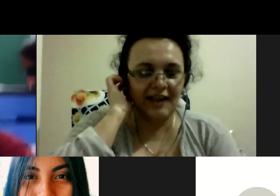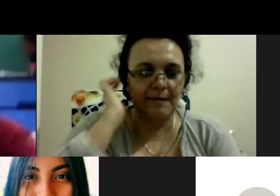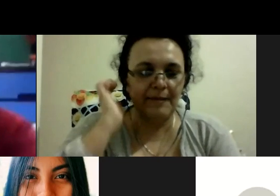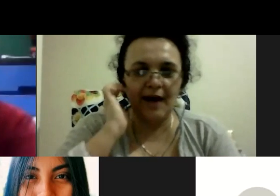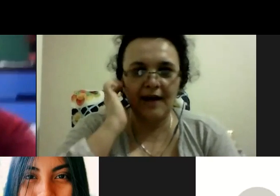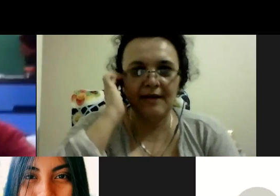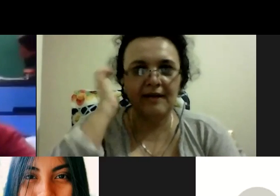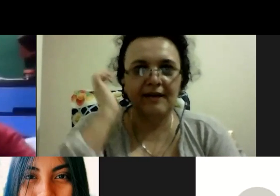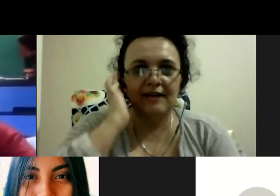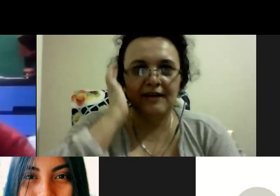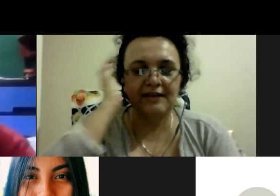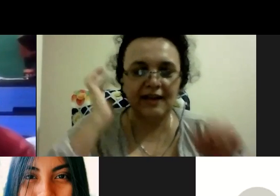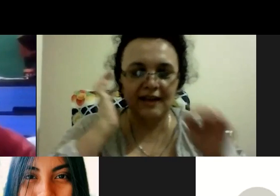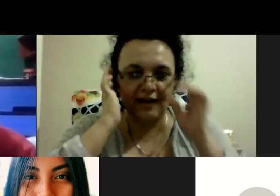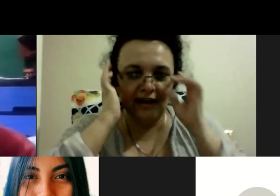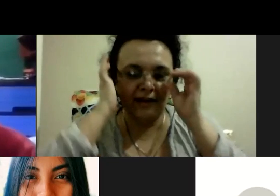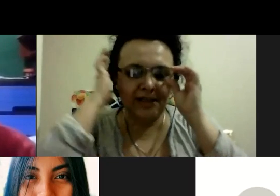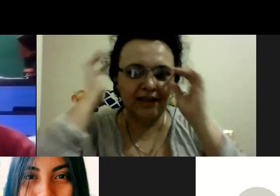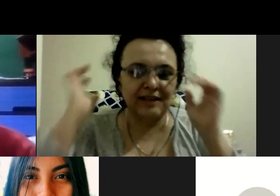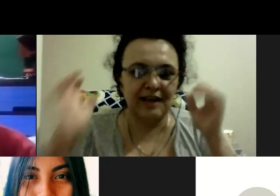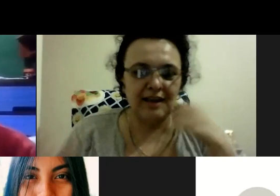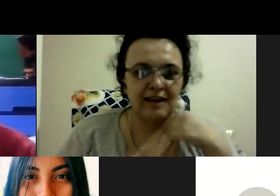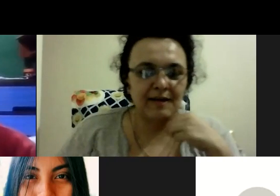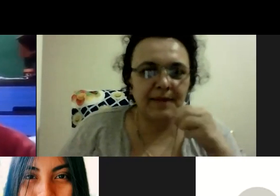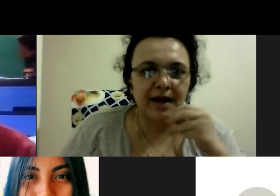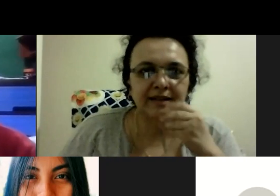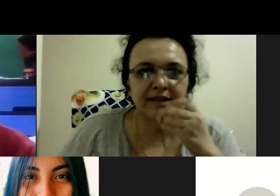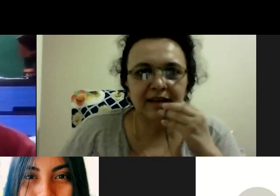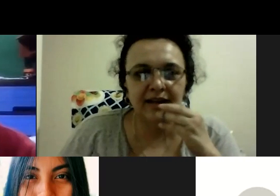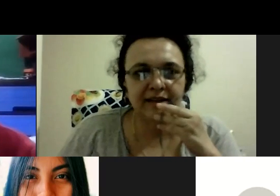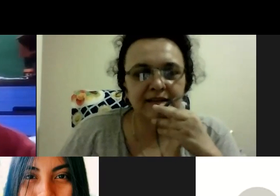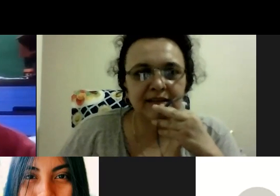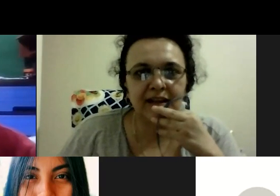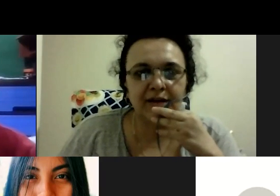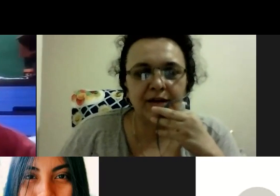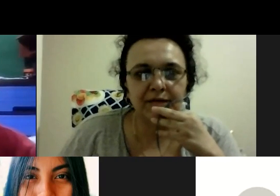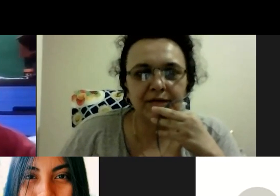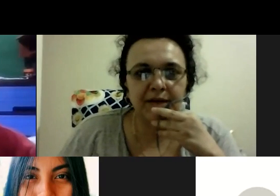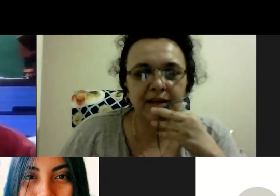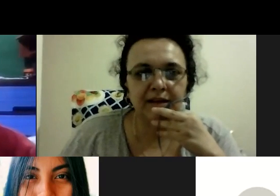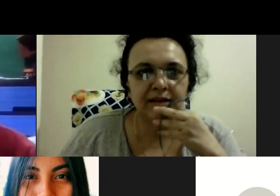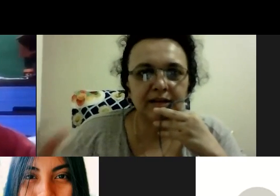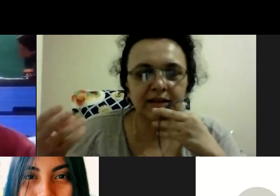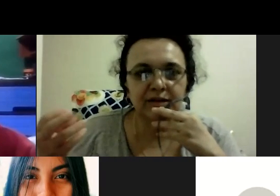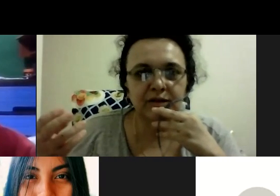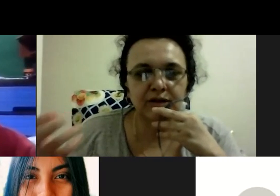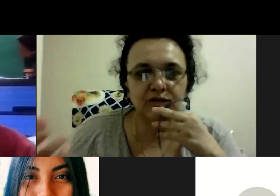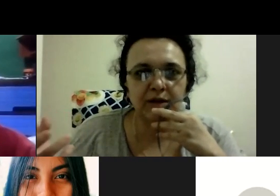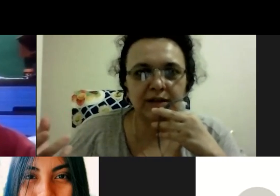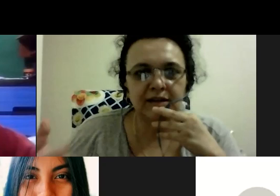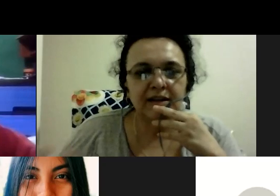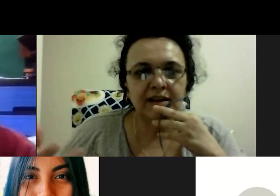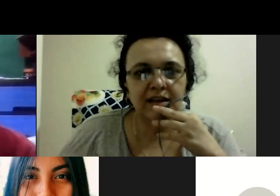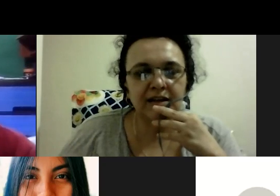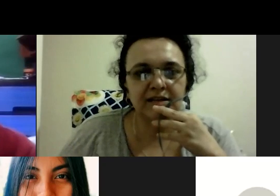It's like a pie. It's like a cheesecake, but instead of being